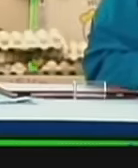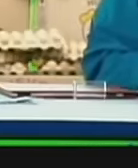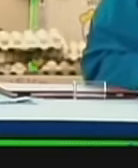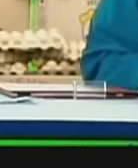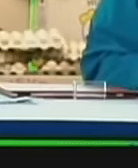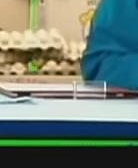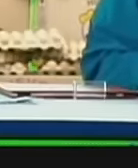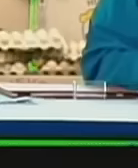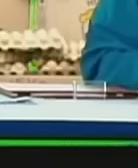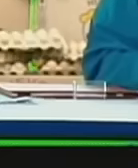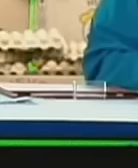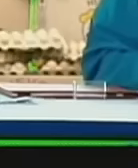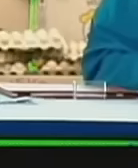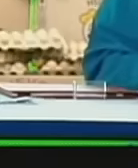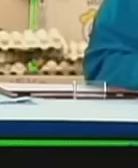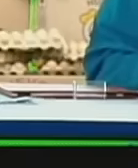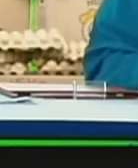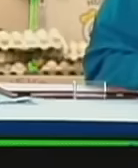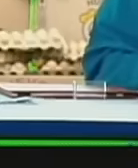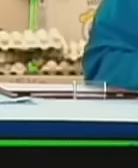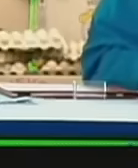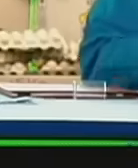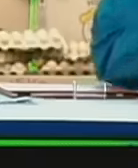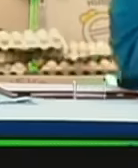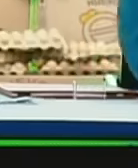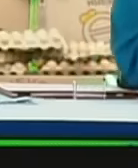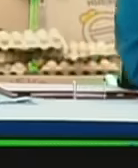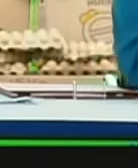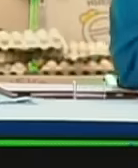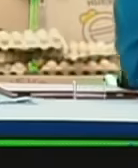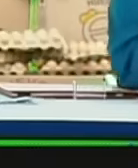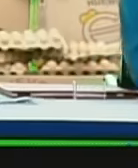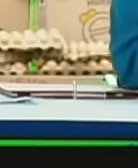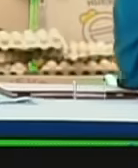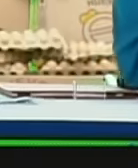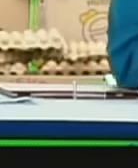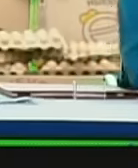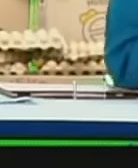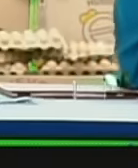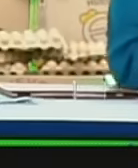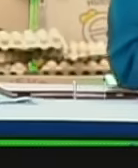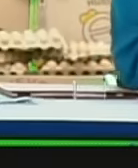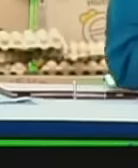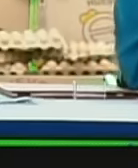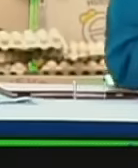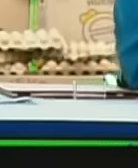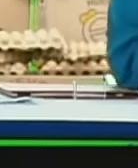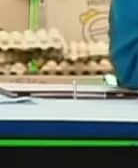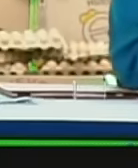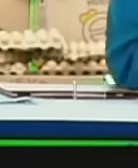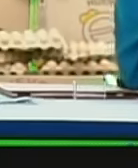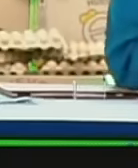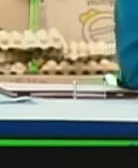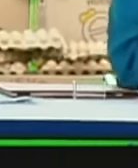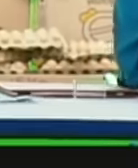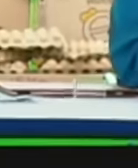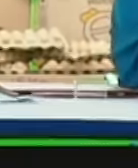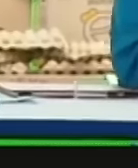a ser exportados de Venezuela a China. Se ha firmado el protocolo sanitario con